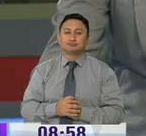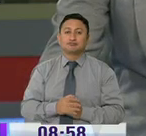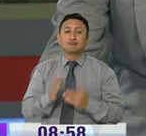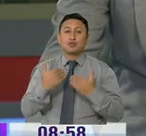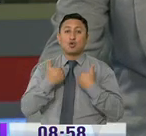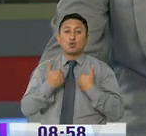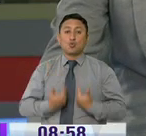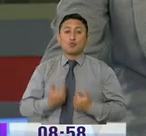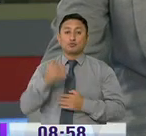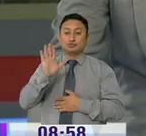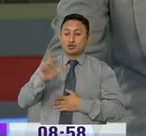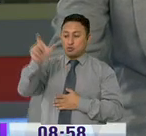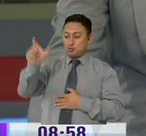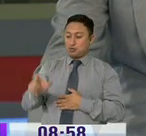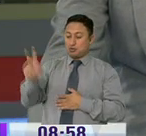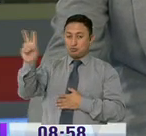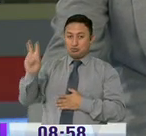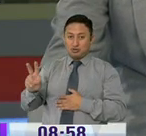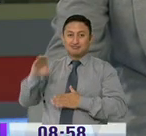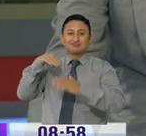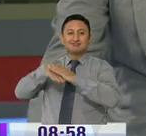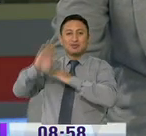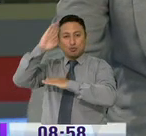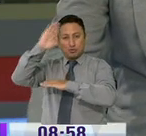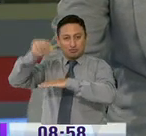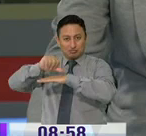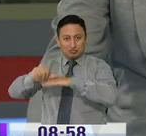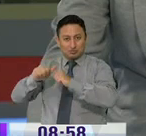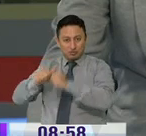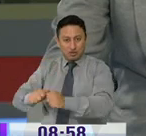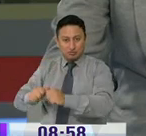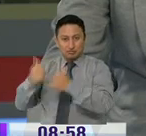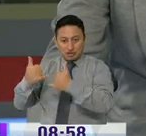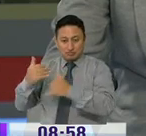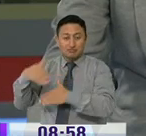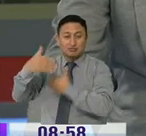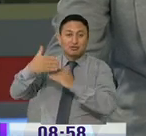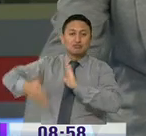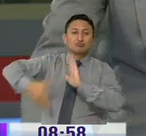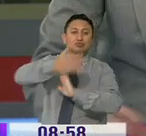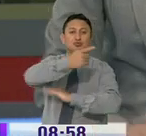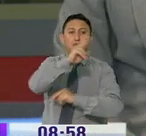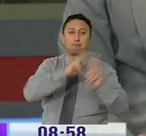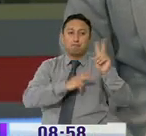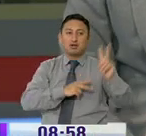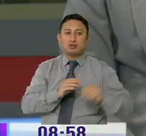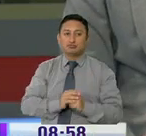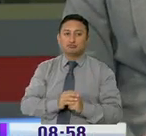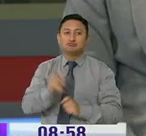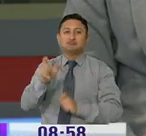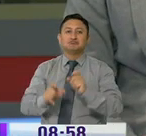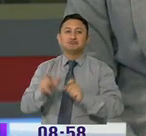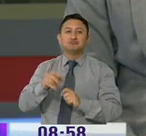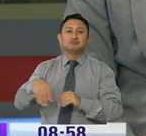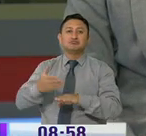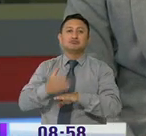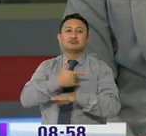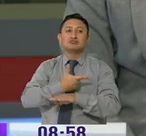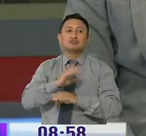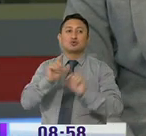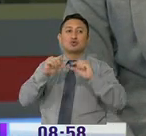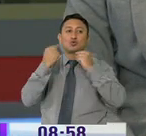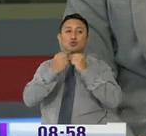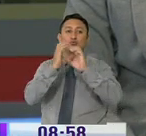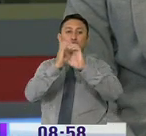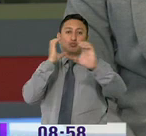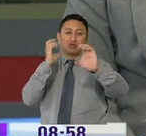venezolanos que permanecían en el departamento forense de la policía serán repatriados en los próximos días a su país. Las víctimas eran parte de los pasajeros del